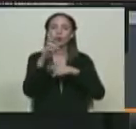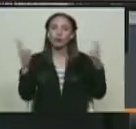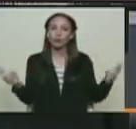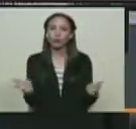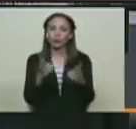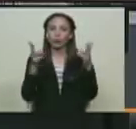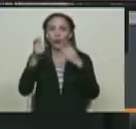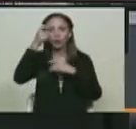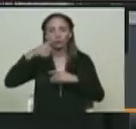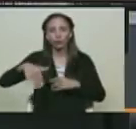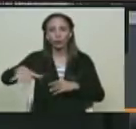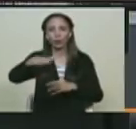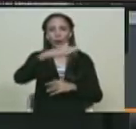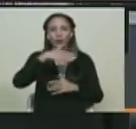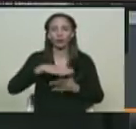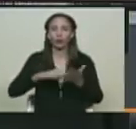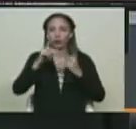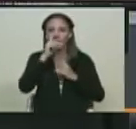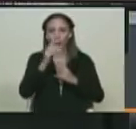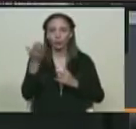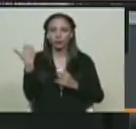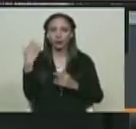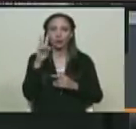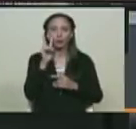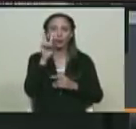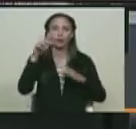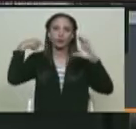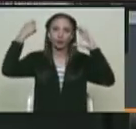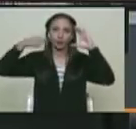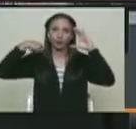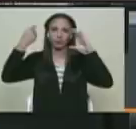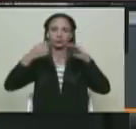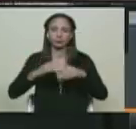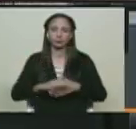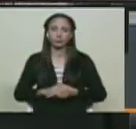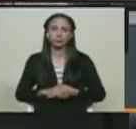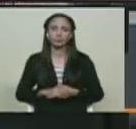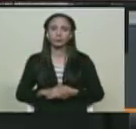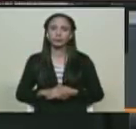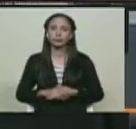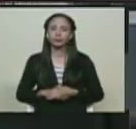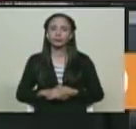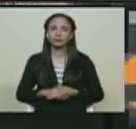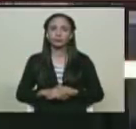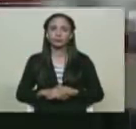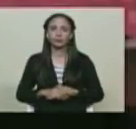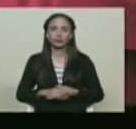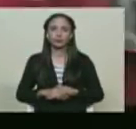pueblo venezolano en el 2017. ¿Estamos listos? Adelante, video.